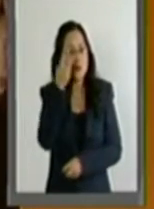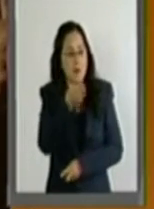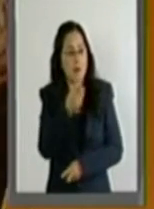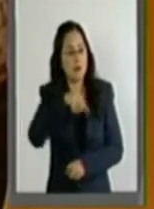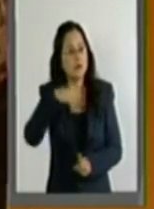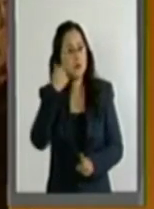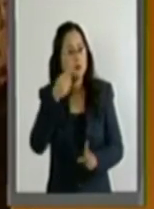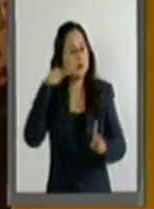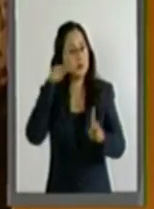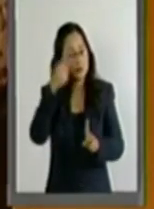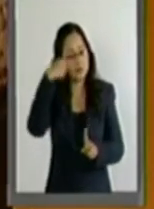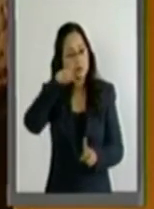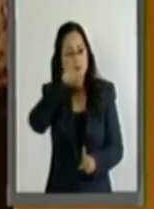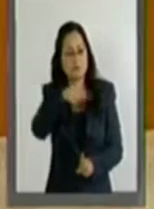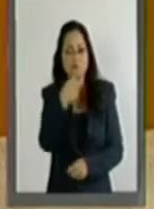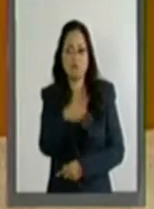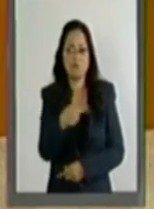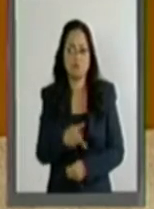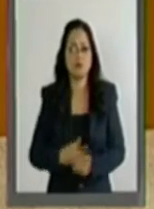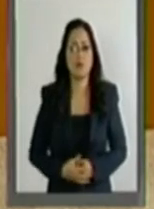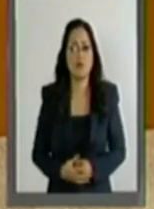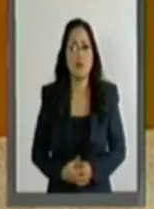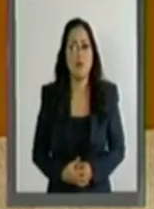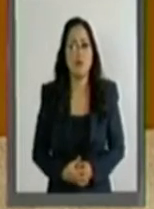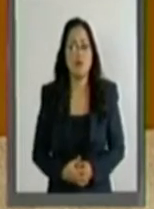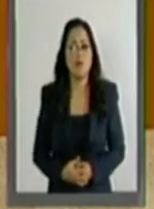buscan para ellos.